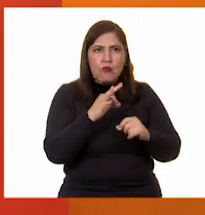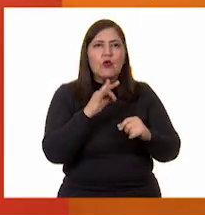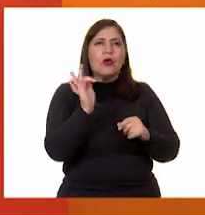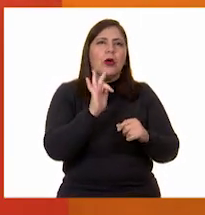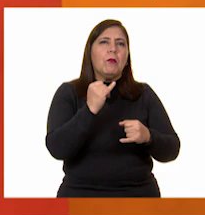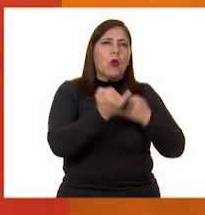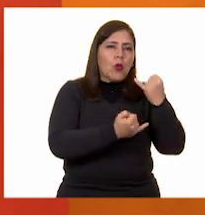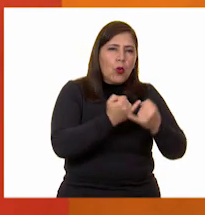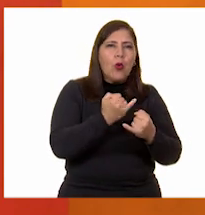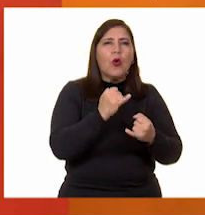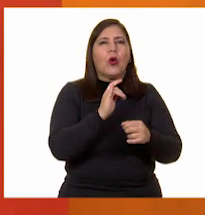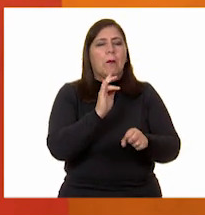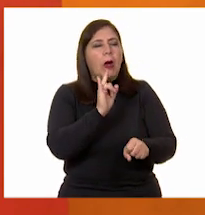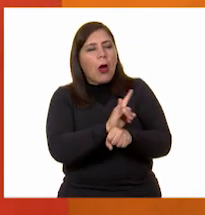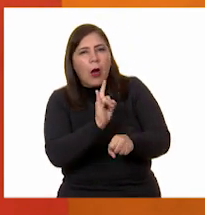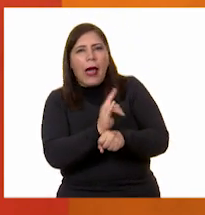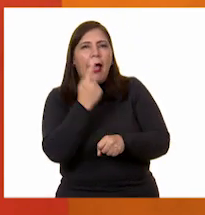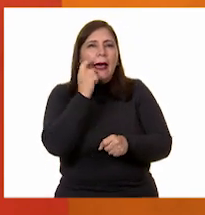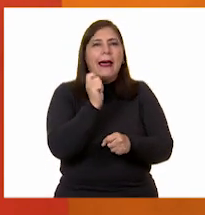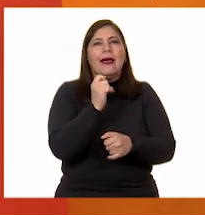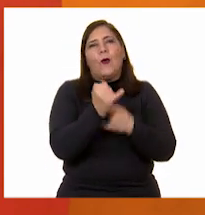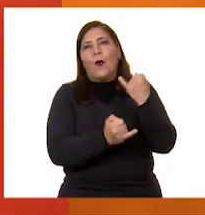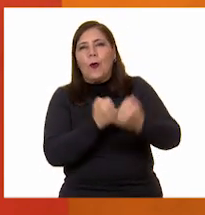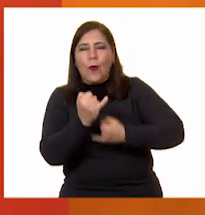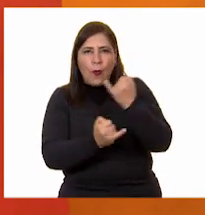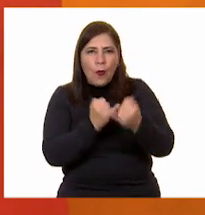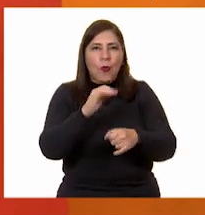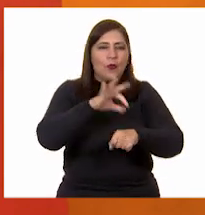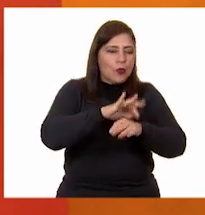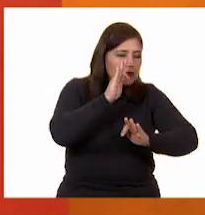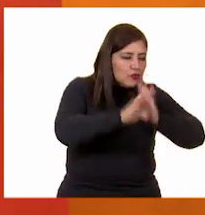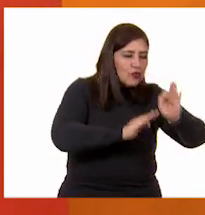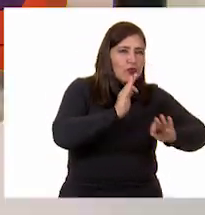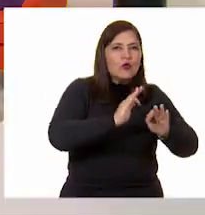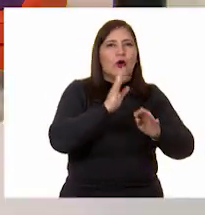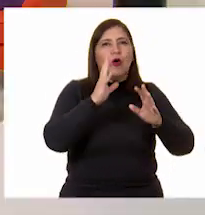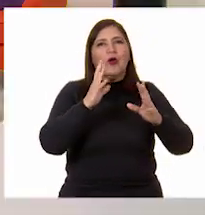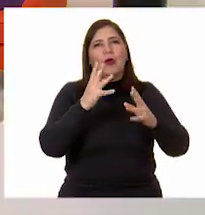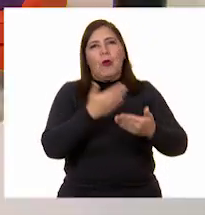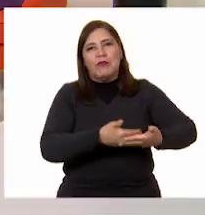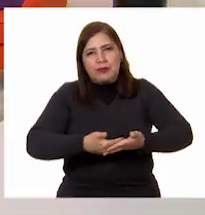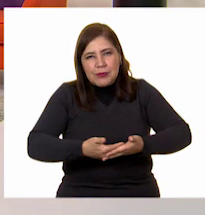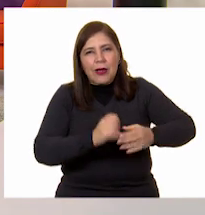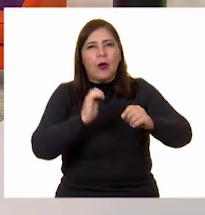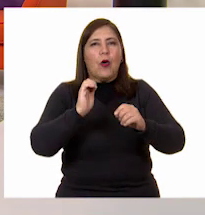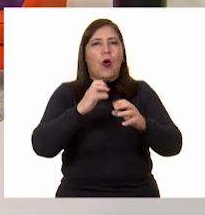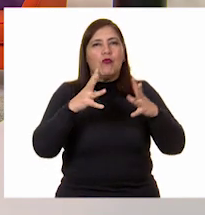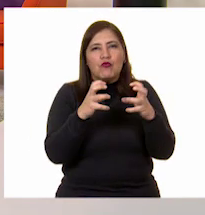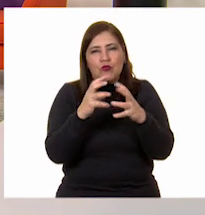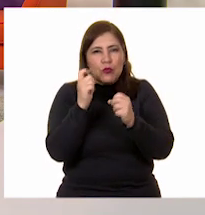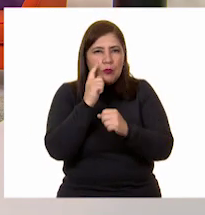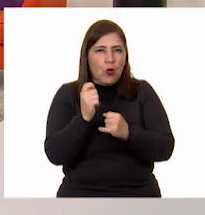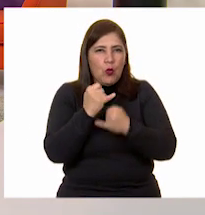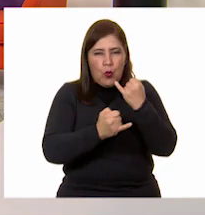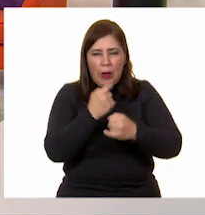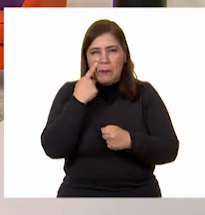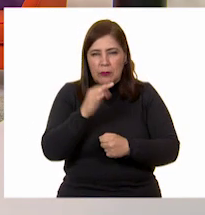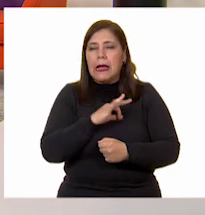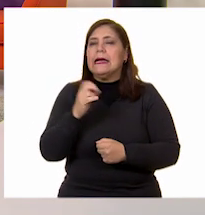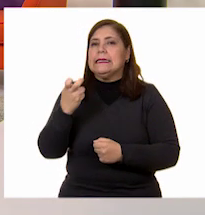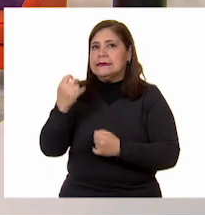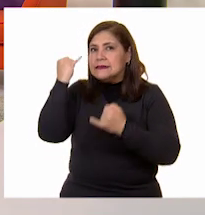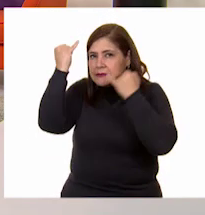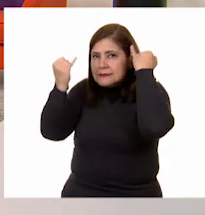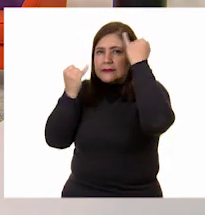que son doctores y que curarán a sus peluches y a sus muñecos. Buena idea. Usar la imaginación es